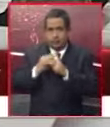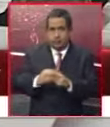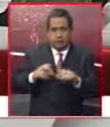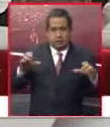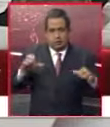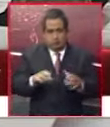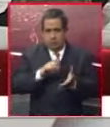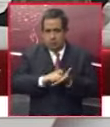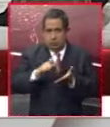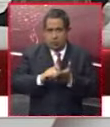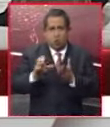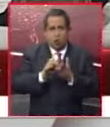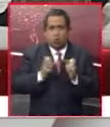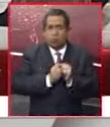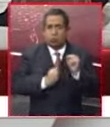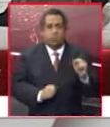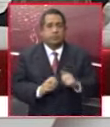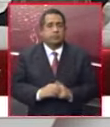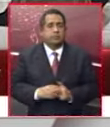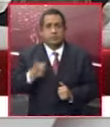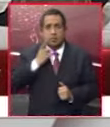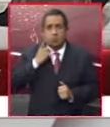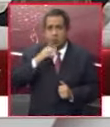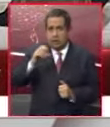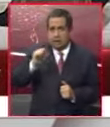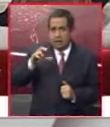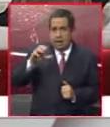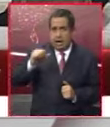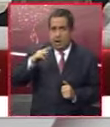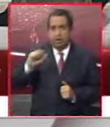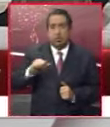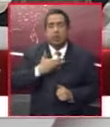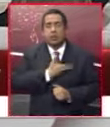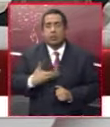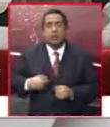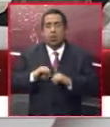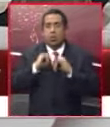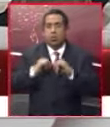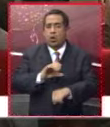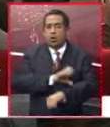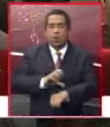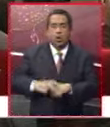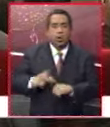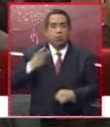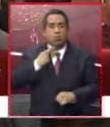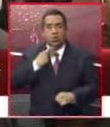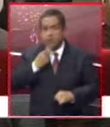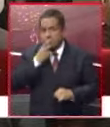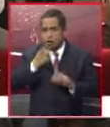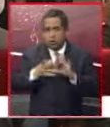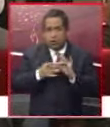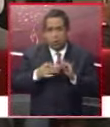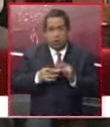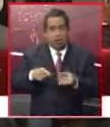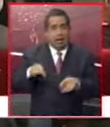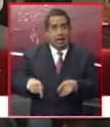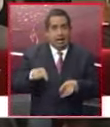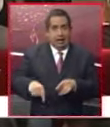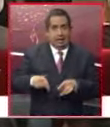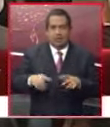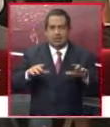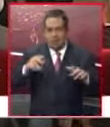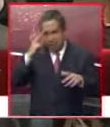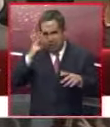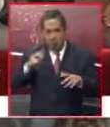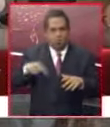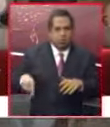Carta Magna. El diputado César Camacho, presidente de la Junta de Coordinación Política, dijo que la vida jurídica del México